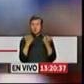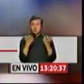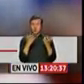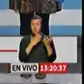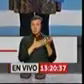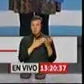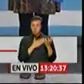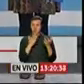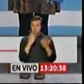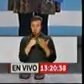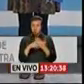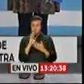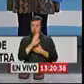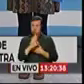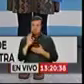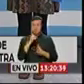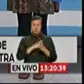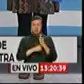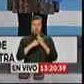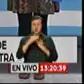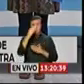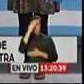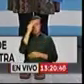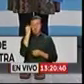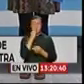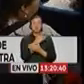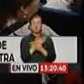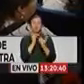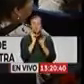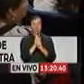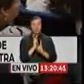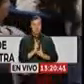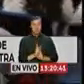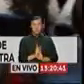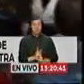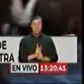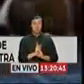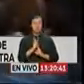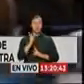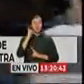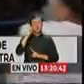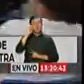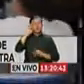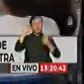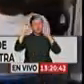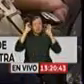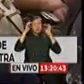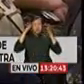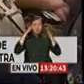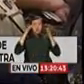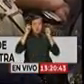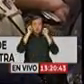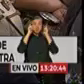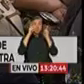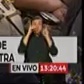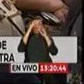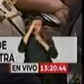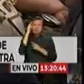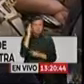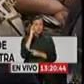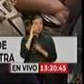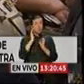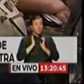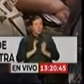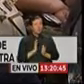sus hijos. El ministro de Educación sostuvo que se han trazado los ejes para una política pública creando un sistema de alertas y respeto a la integridad de